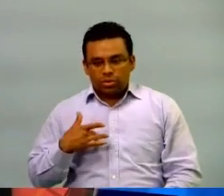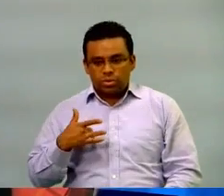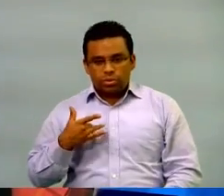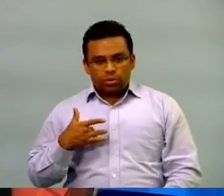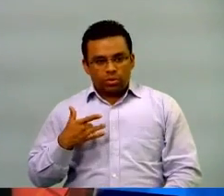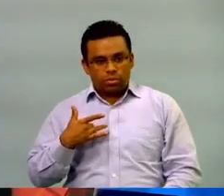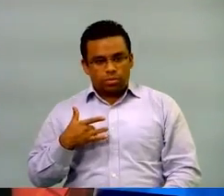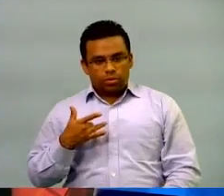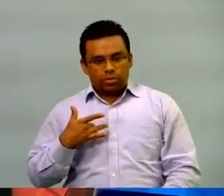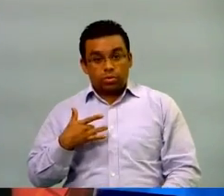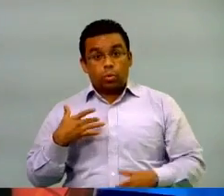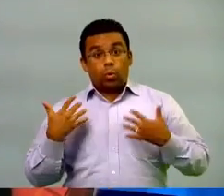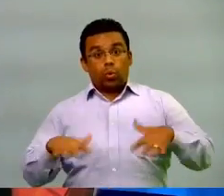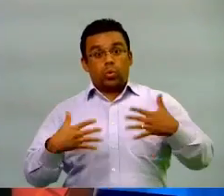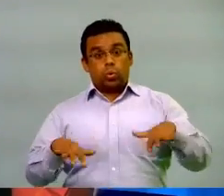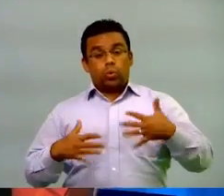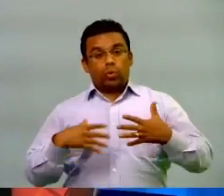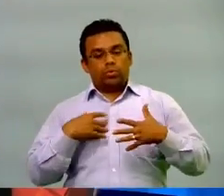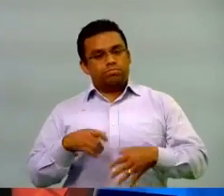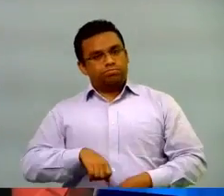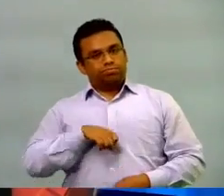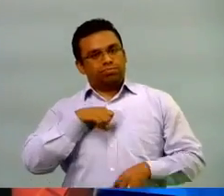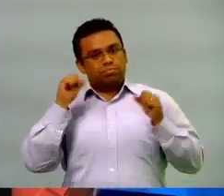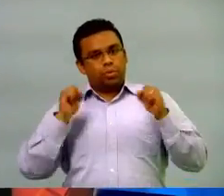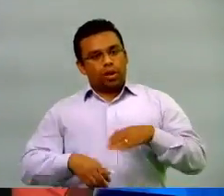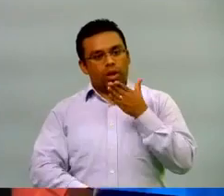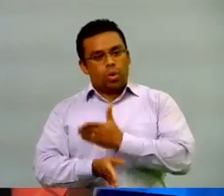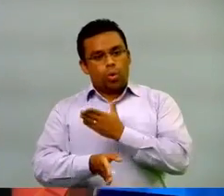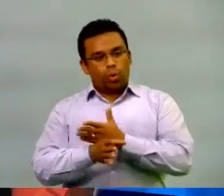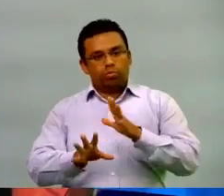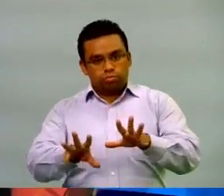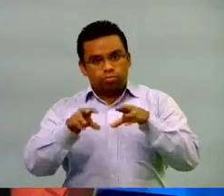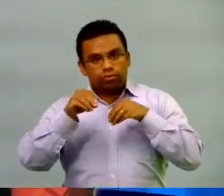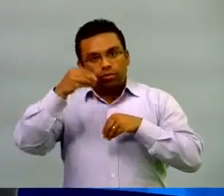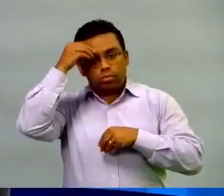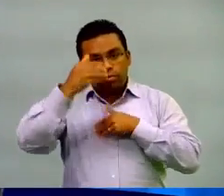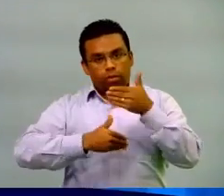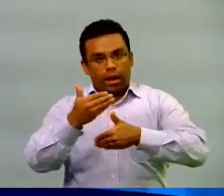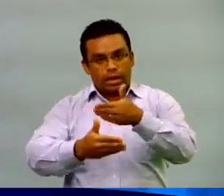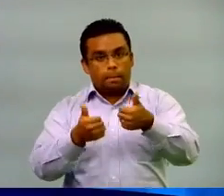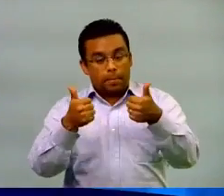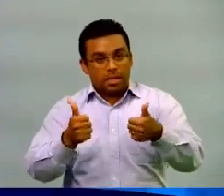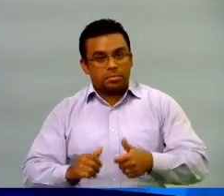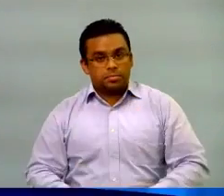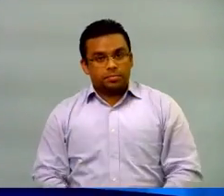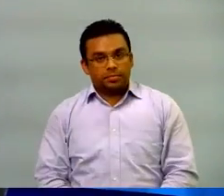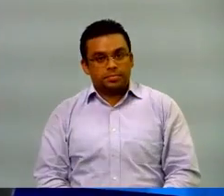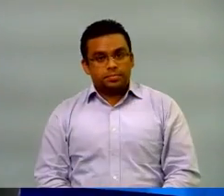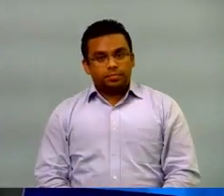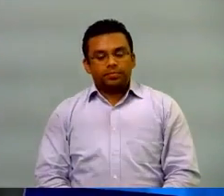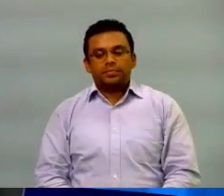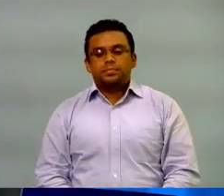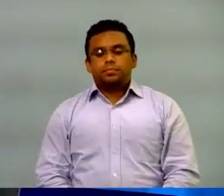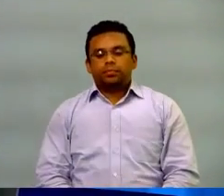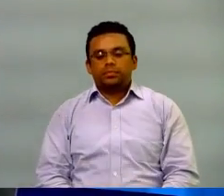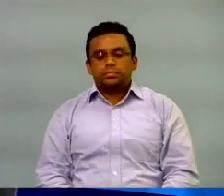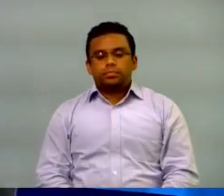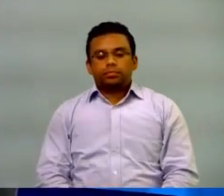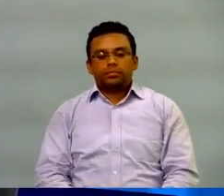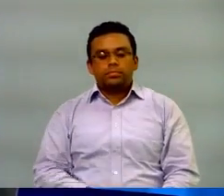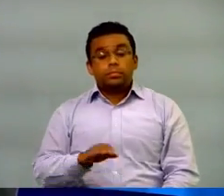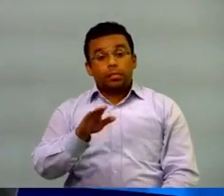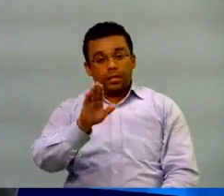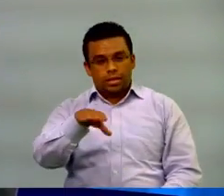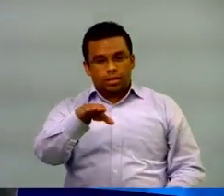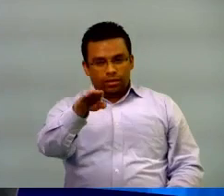continuar, para seguir en este proceso de la enseñanza. Muchas gracias, profesor. Doménica, tú has tenido